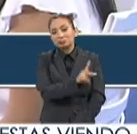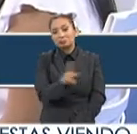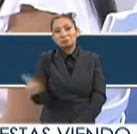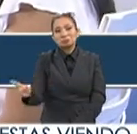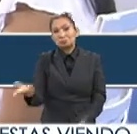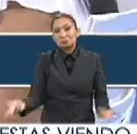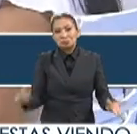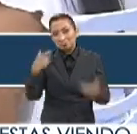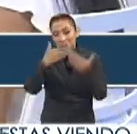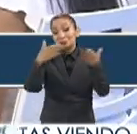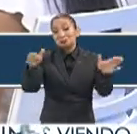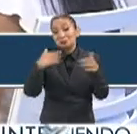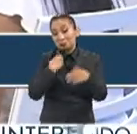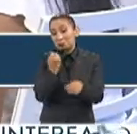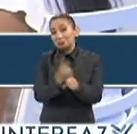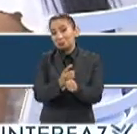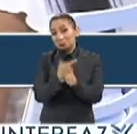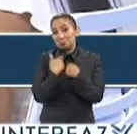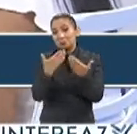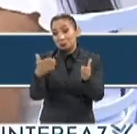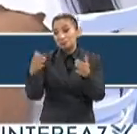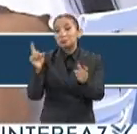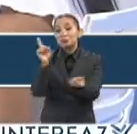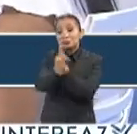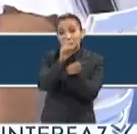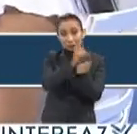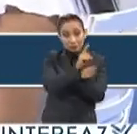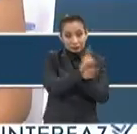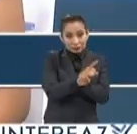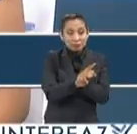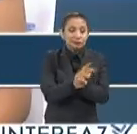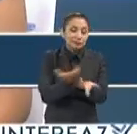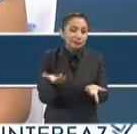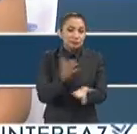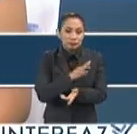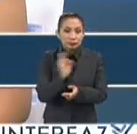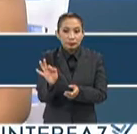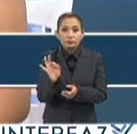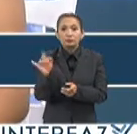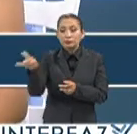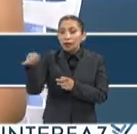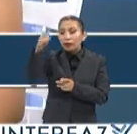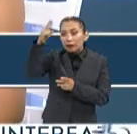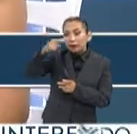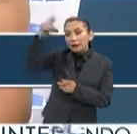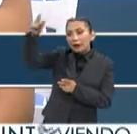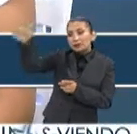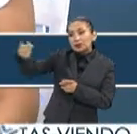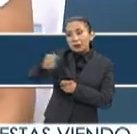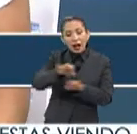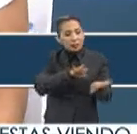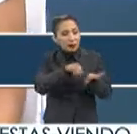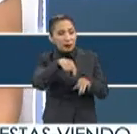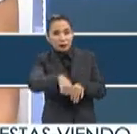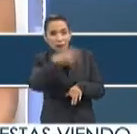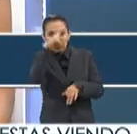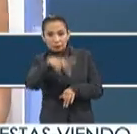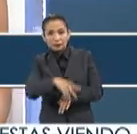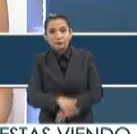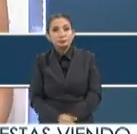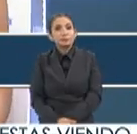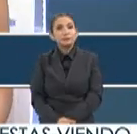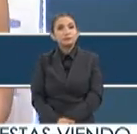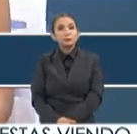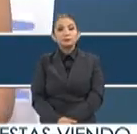que te abre muchísimo las puertas y, bueno, pueden encontrar una facilidad para trabajar aquí en México.